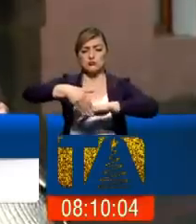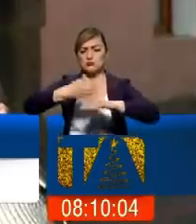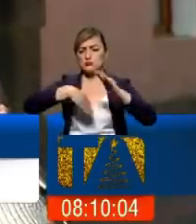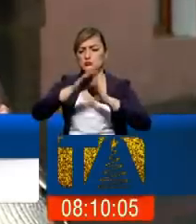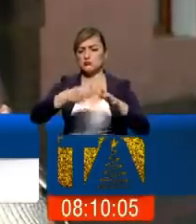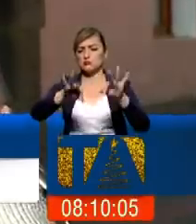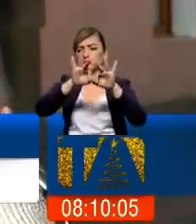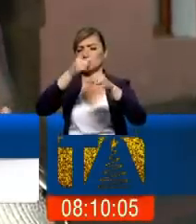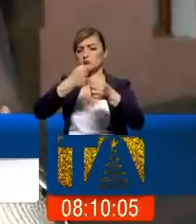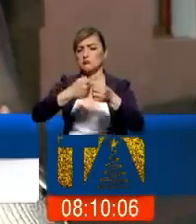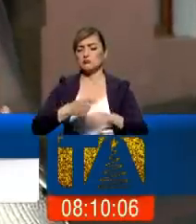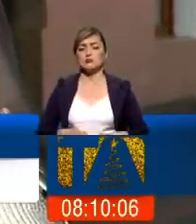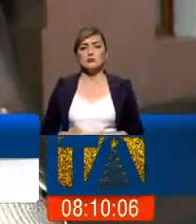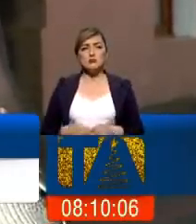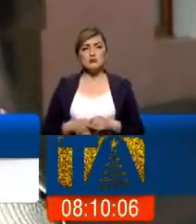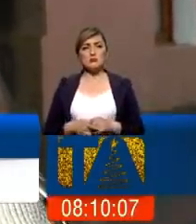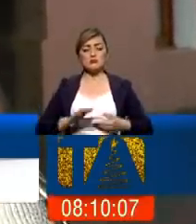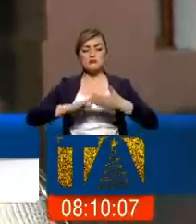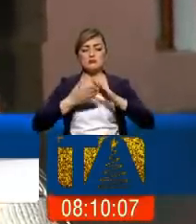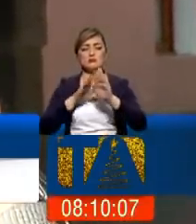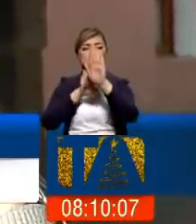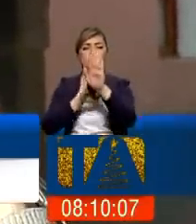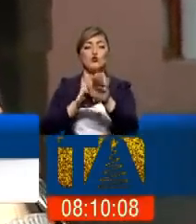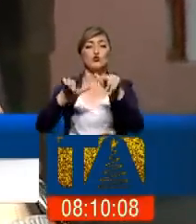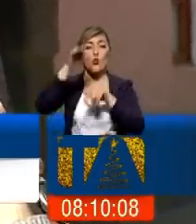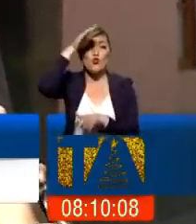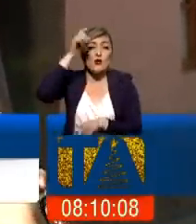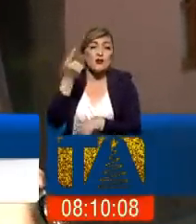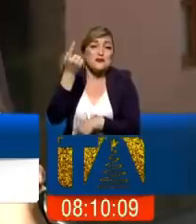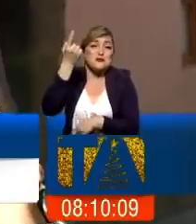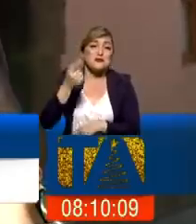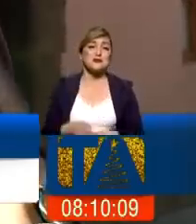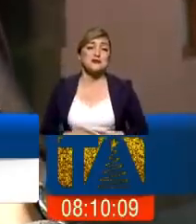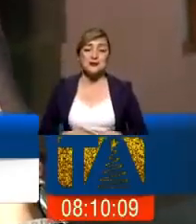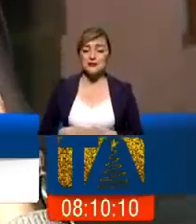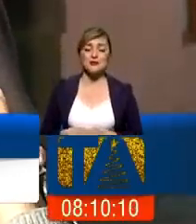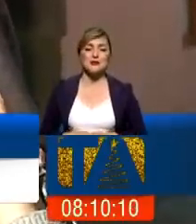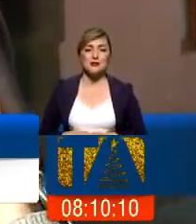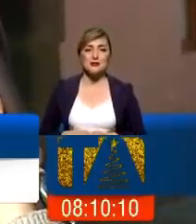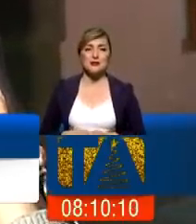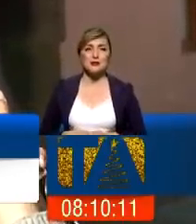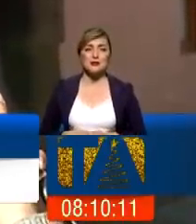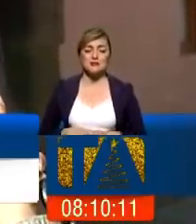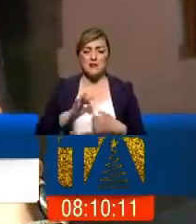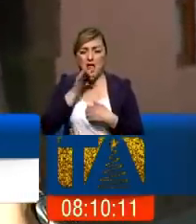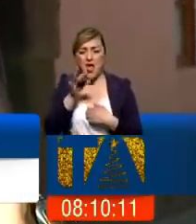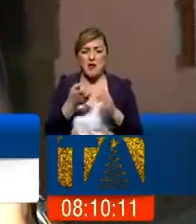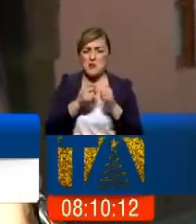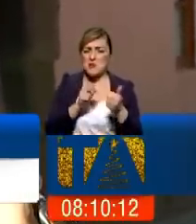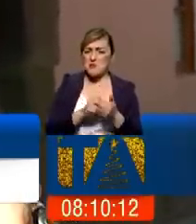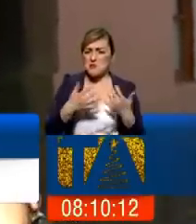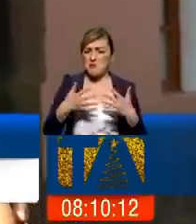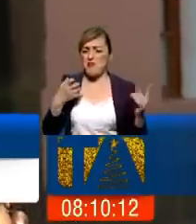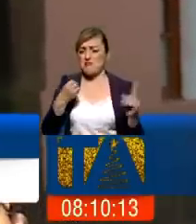de Quito. Por lo tanto, la comunidad respalda, es el único espacio que ha generado cultura, a pesar de que estamos viviendo en una pandemia